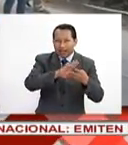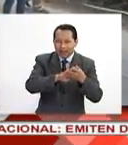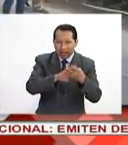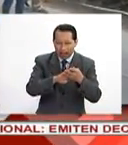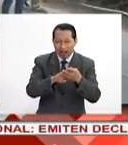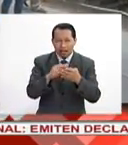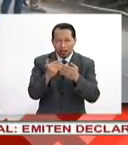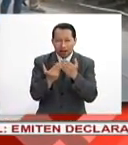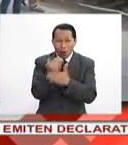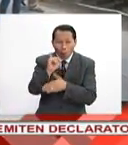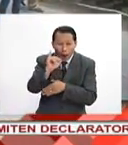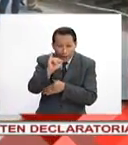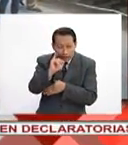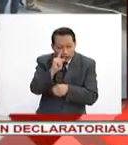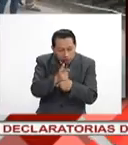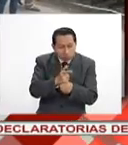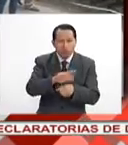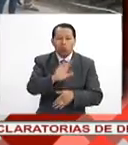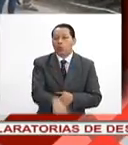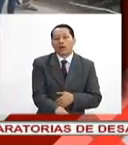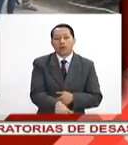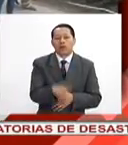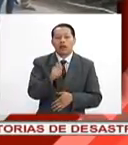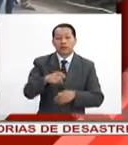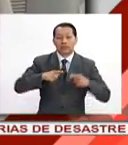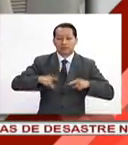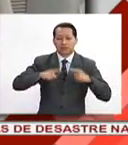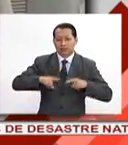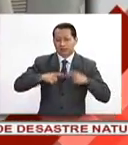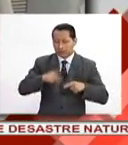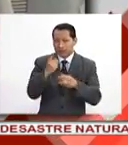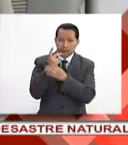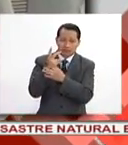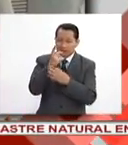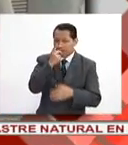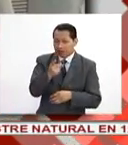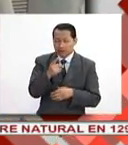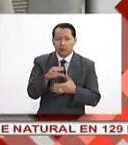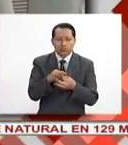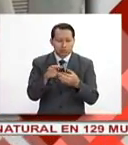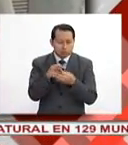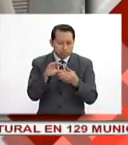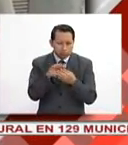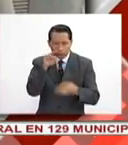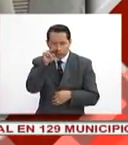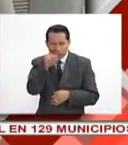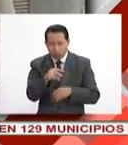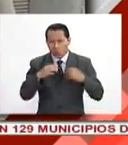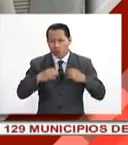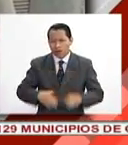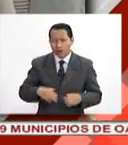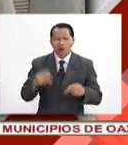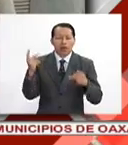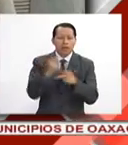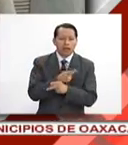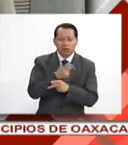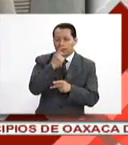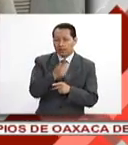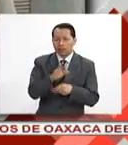del jueves. Horas después del suceso, la Fiscalía General del Estado de México informó que las pruebas periciales practicadas al cuerpo arrojaron que